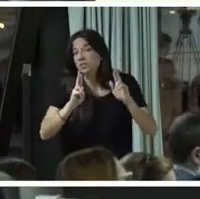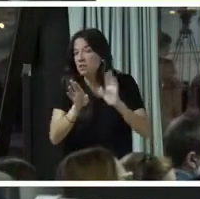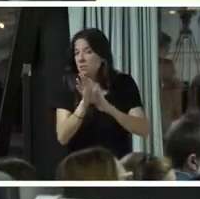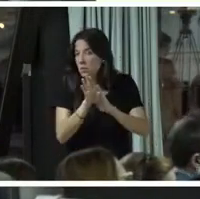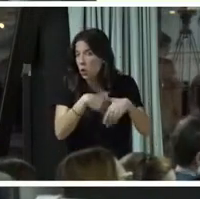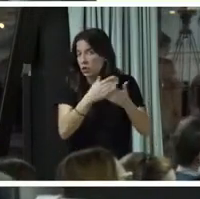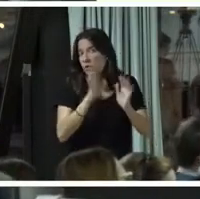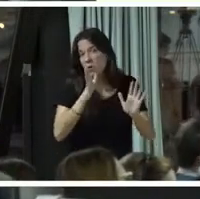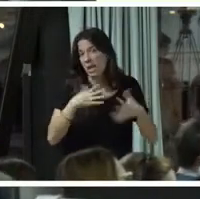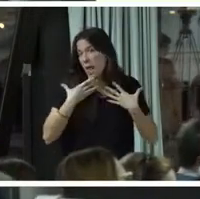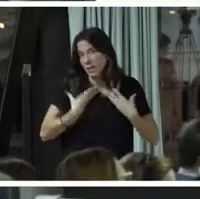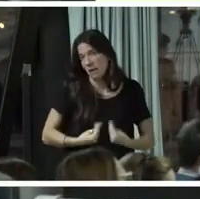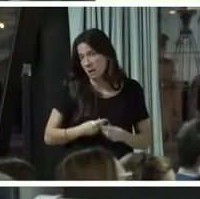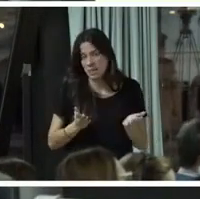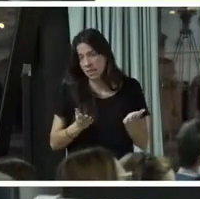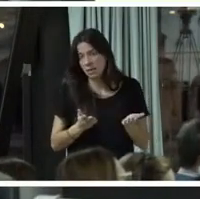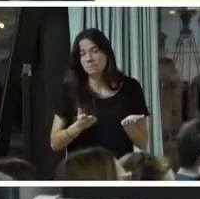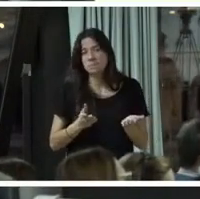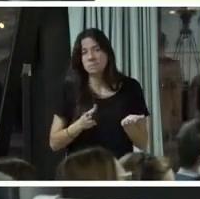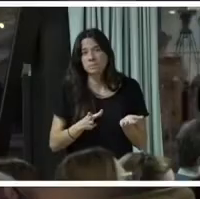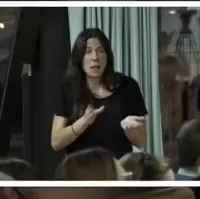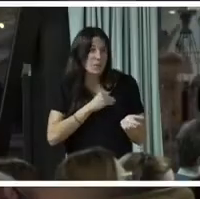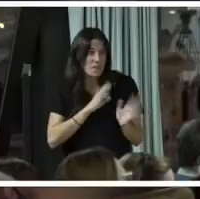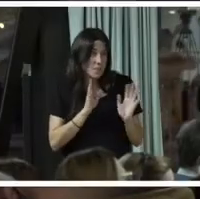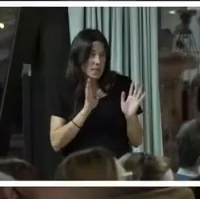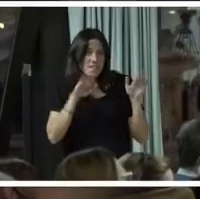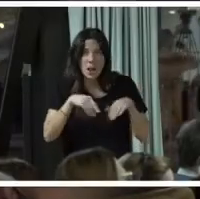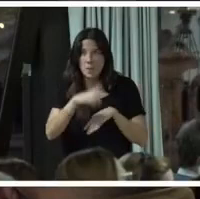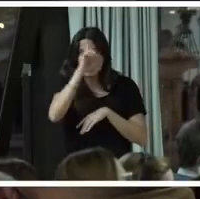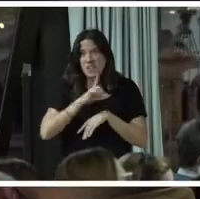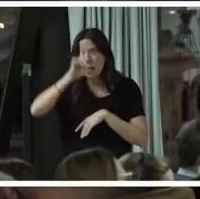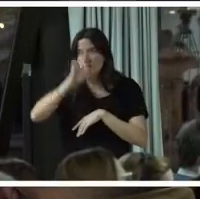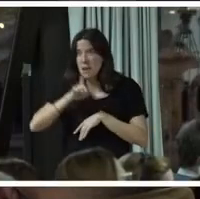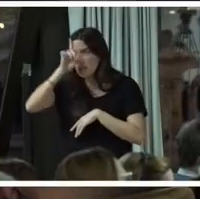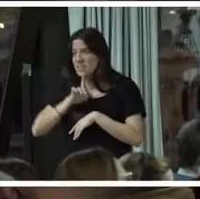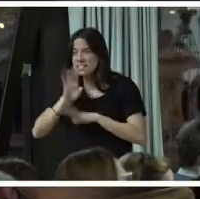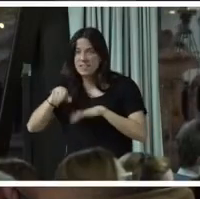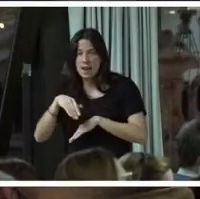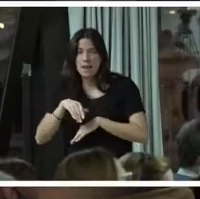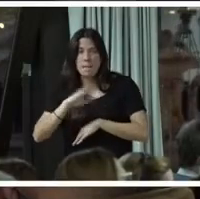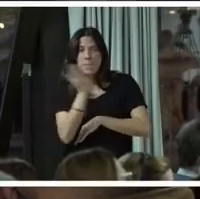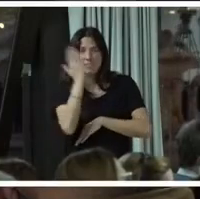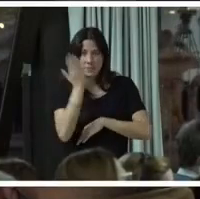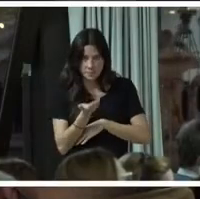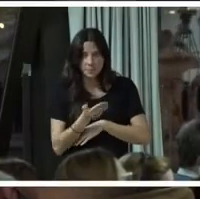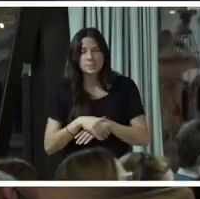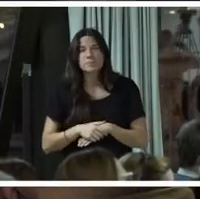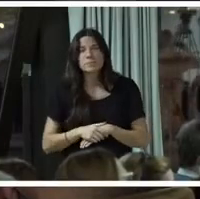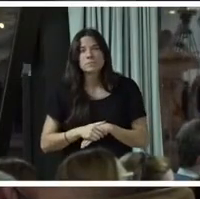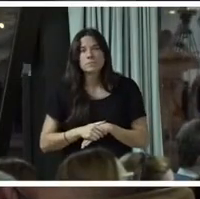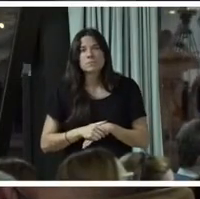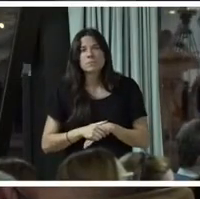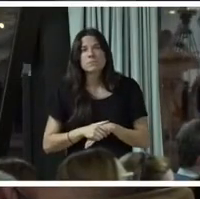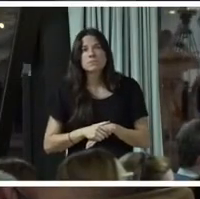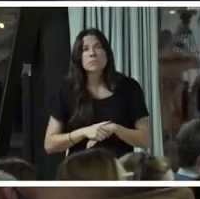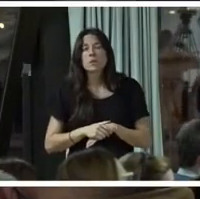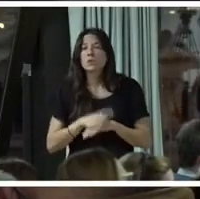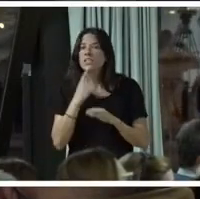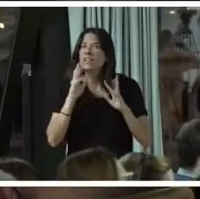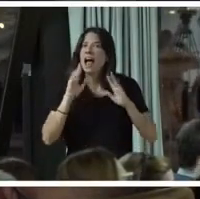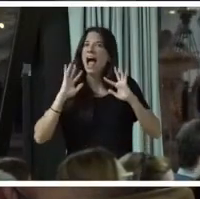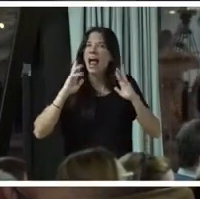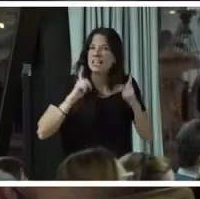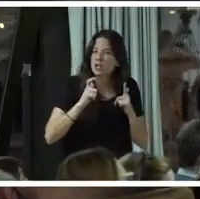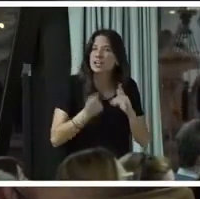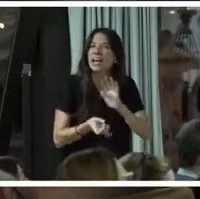desgraciadamente estos perfiles eh suelen suelen pagar esta esta posición esta esta agresión ha generado el